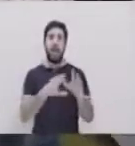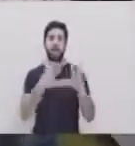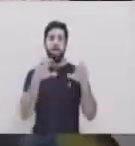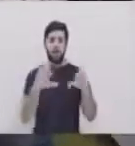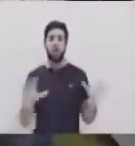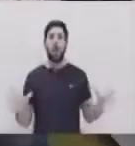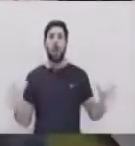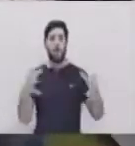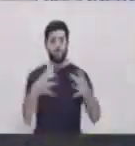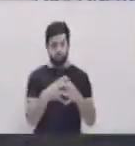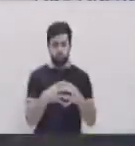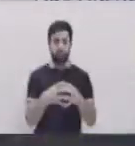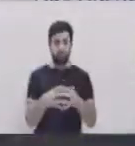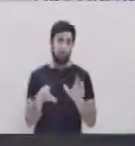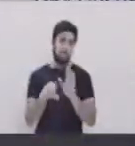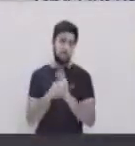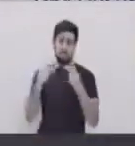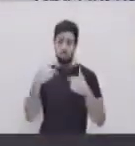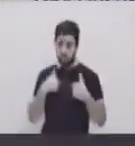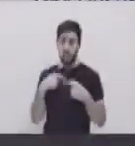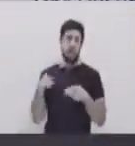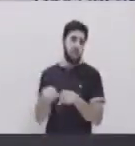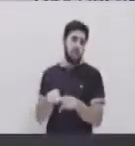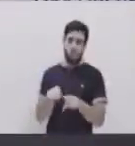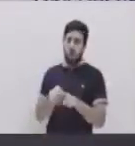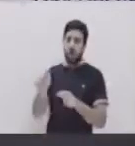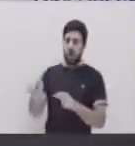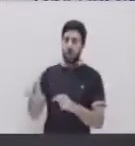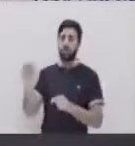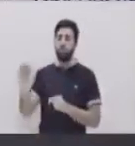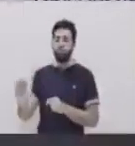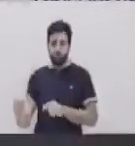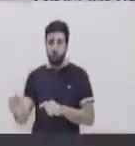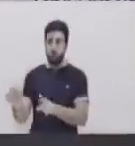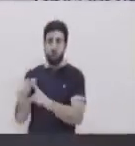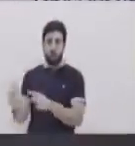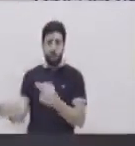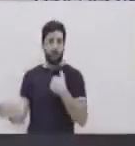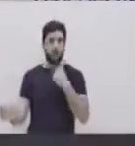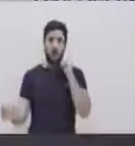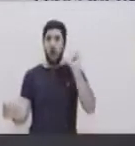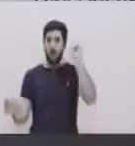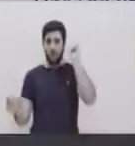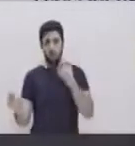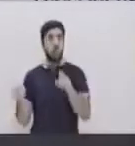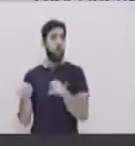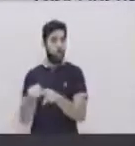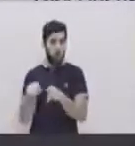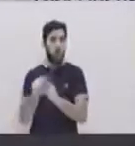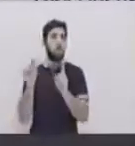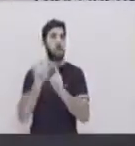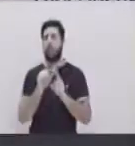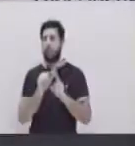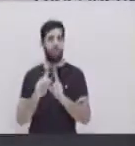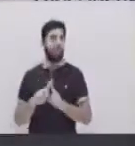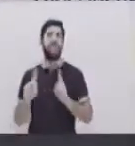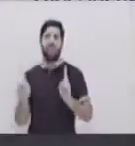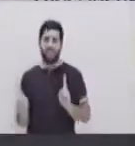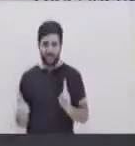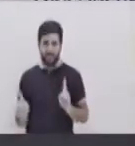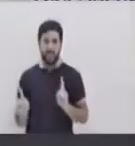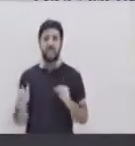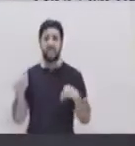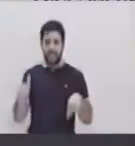palabras como yo las uso. En casa un niño no utiliza las mismas palabras que un adulto. Entonces ese ya es el